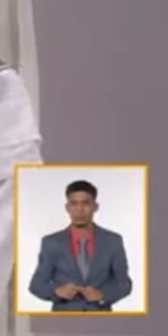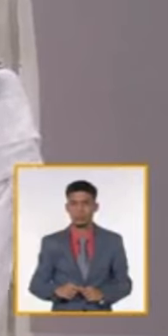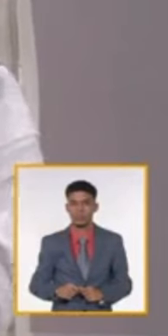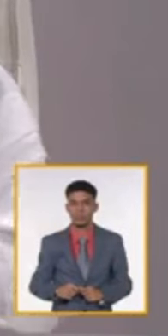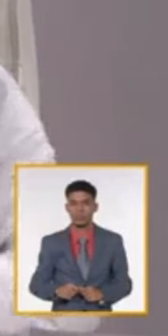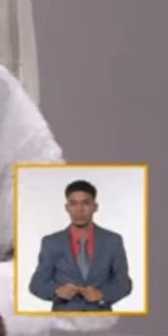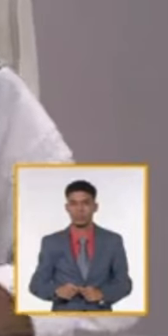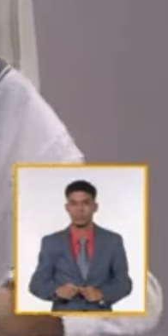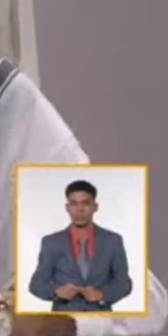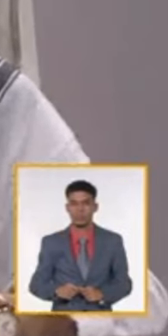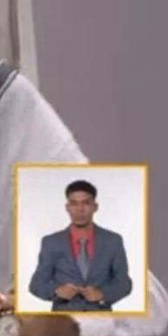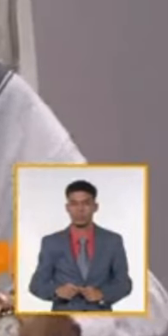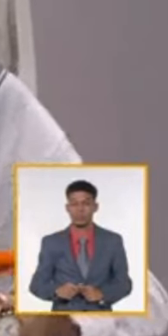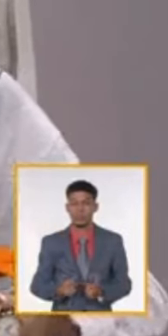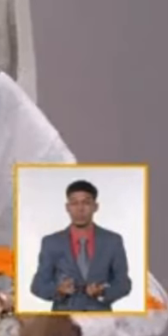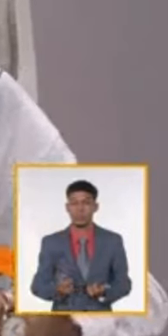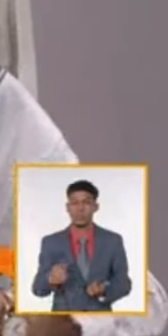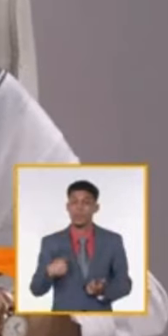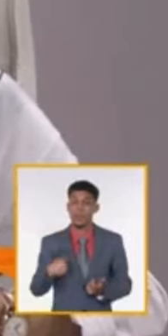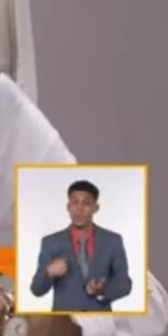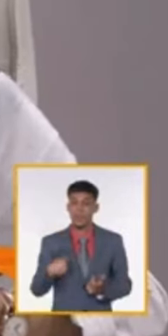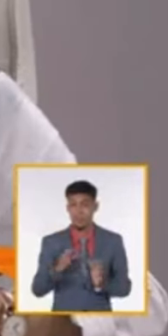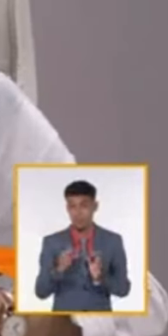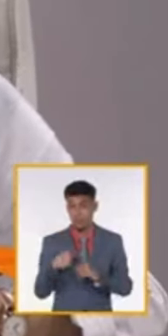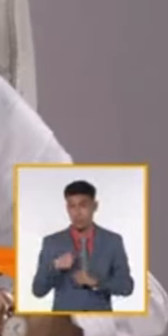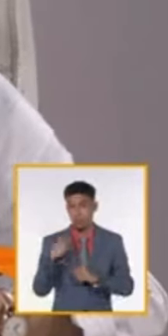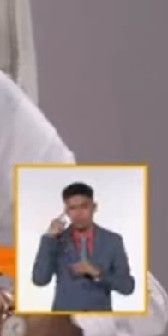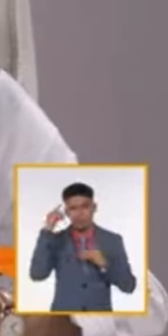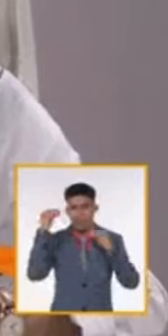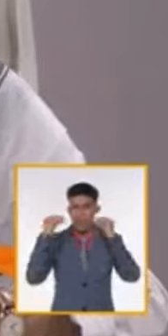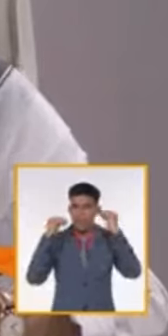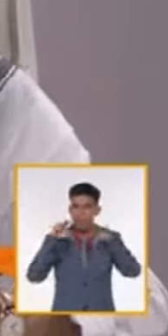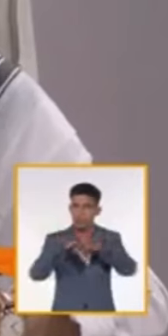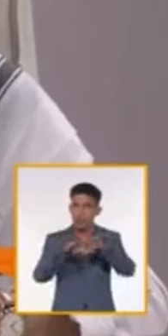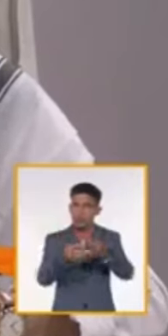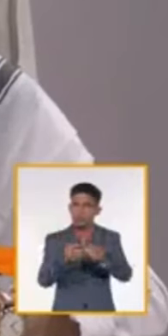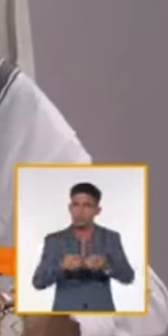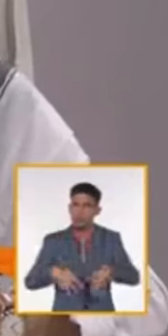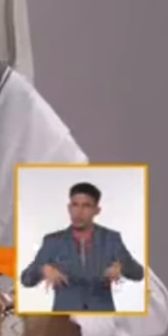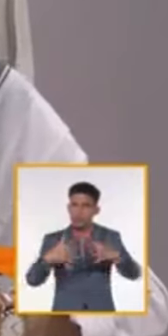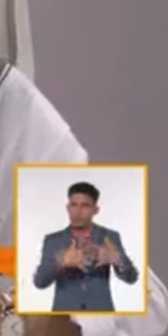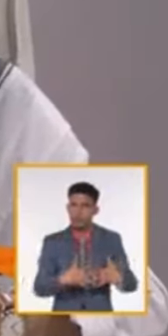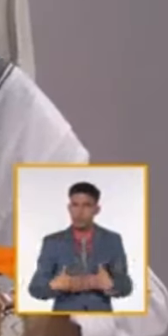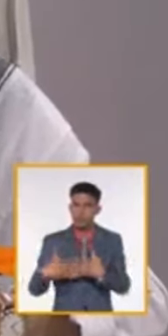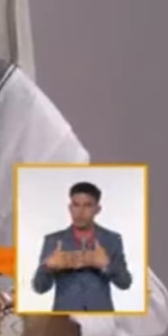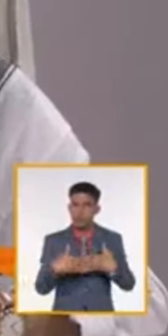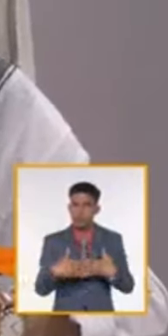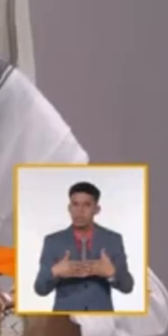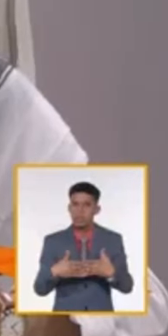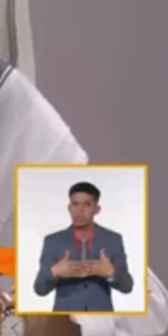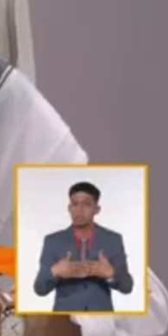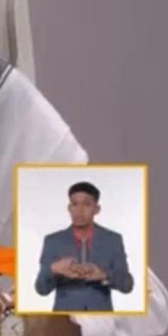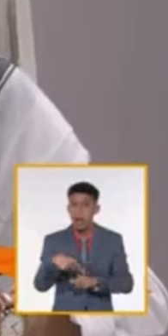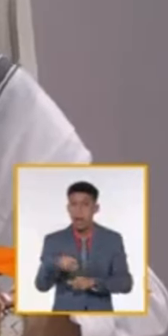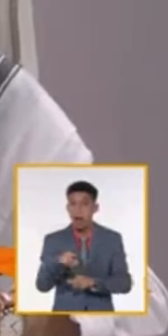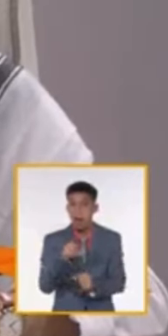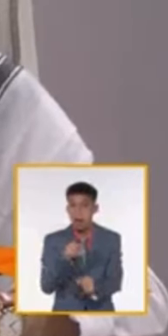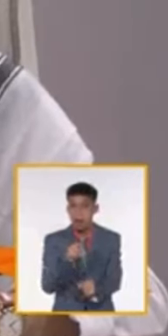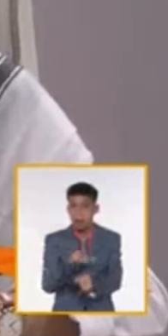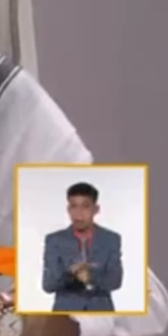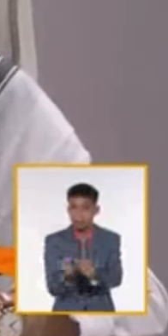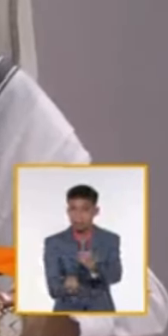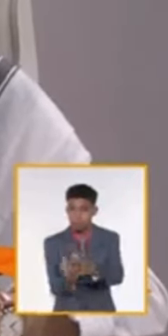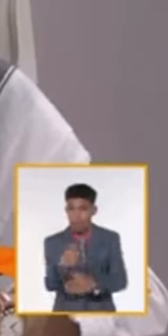Bueno, creo que lo que estamos viendo, bueno, es algo que se ha estado construyendo por meses. Es los